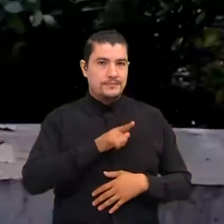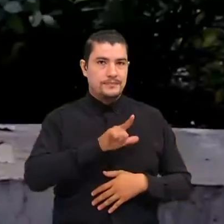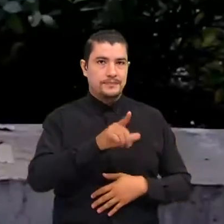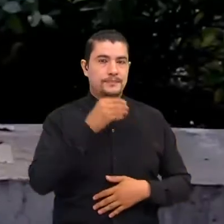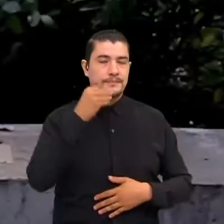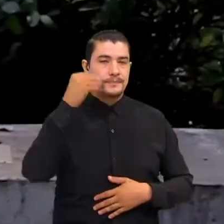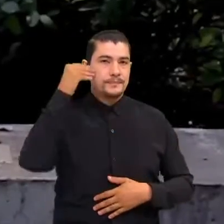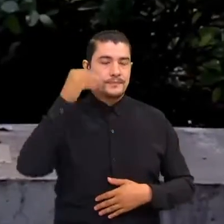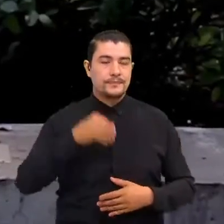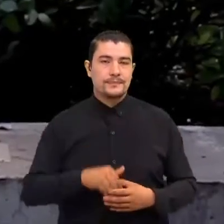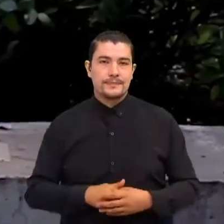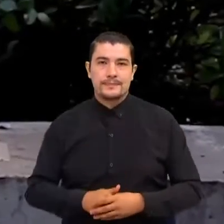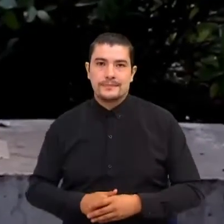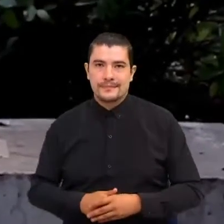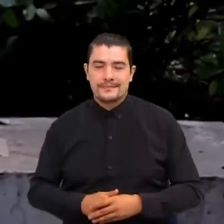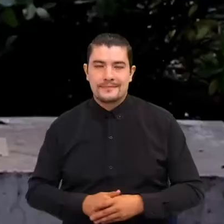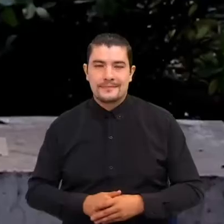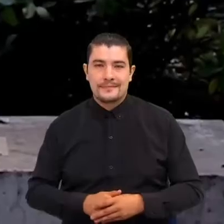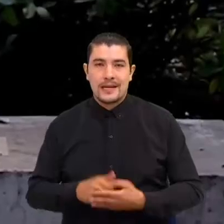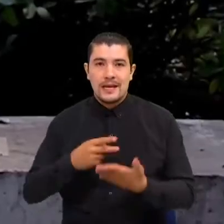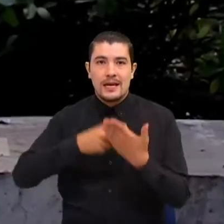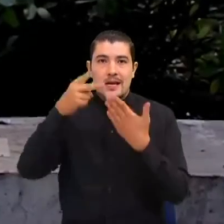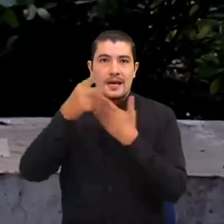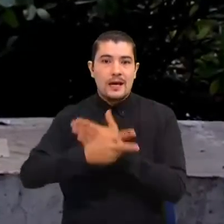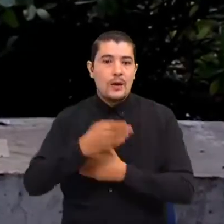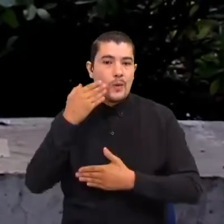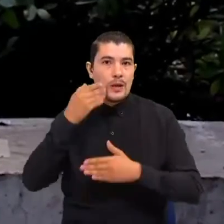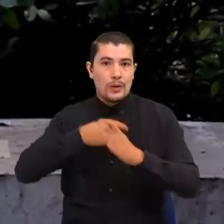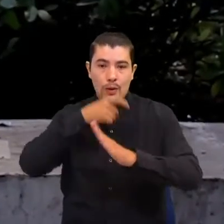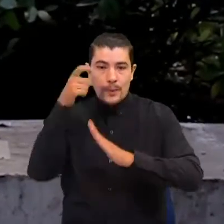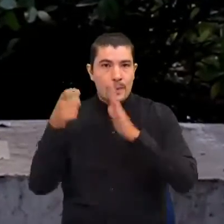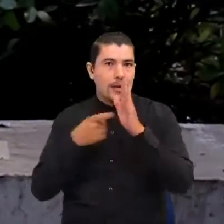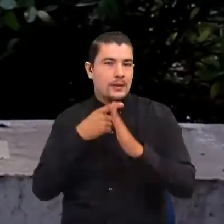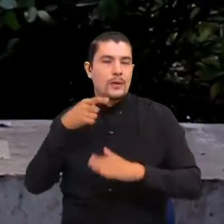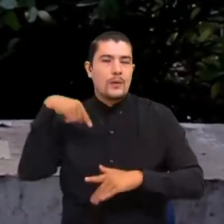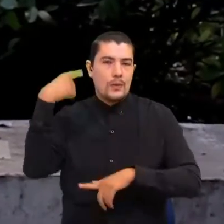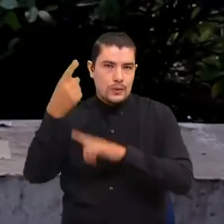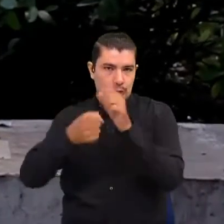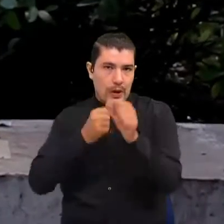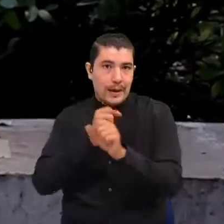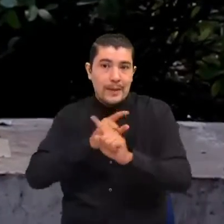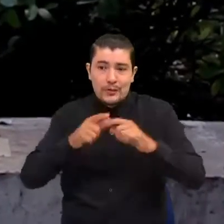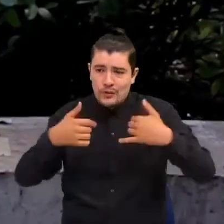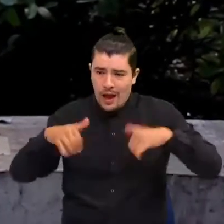familia. Bueno, muy bien, este proyecto será entregado el próximo año, pero ya estas familias cuentan con